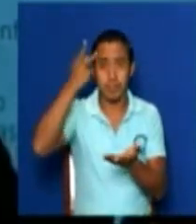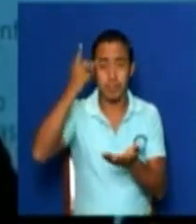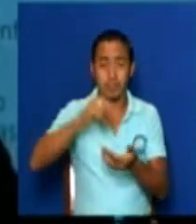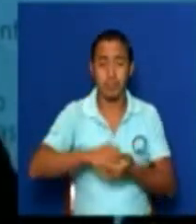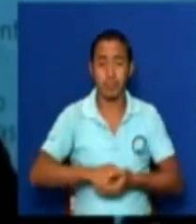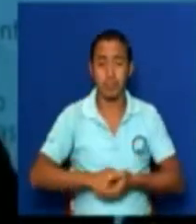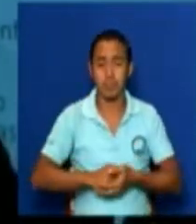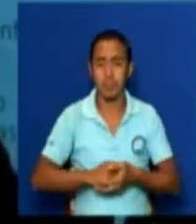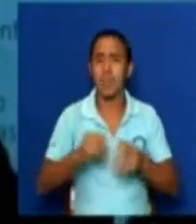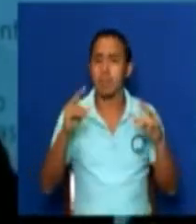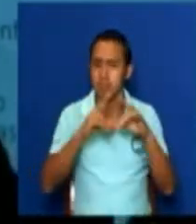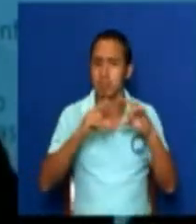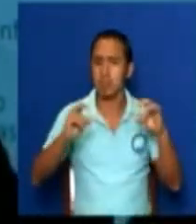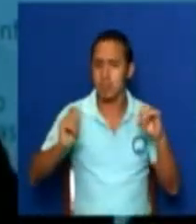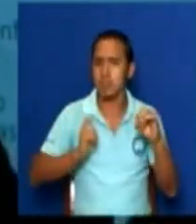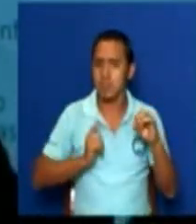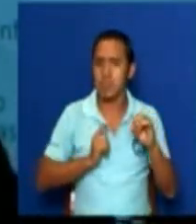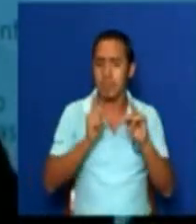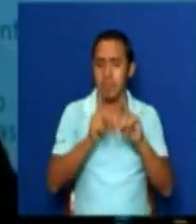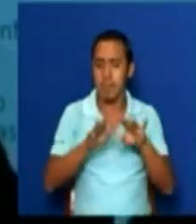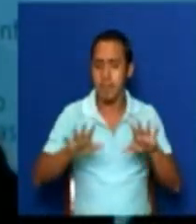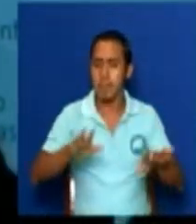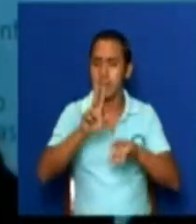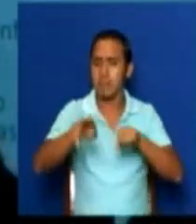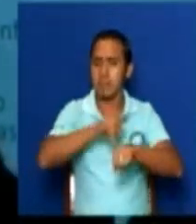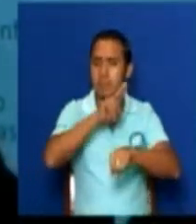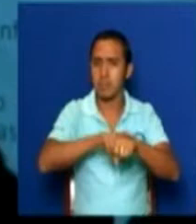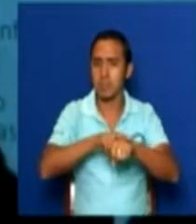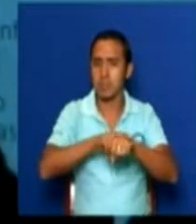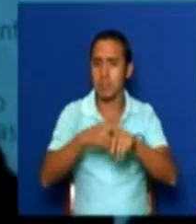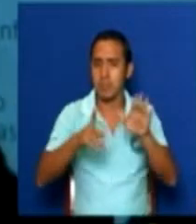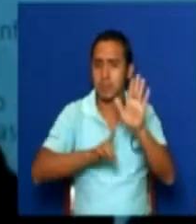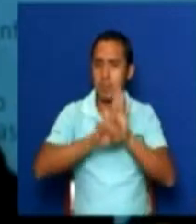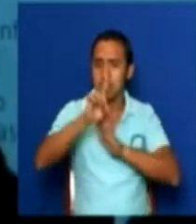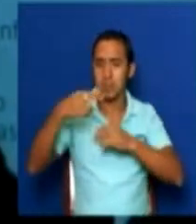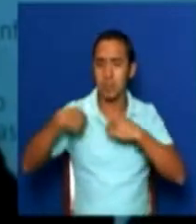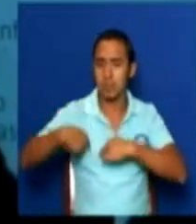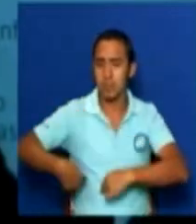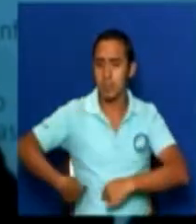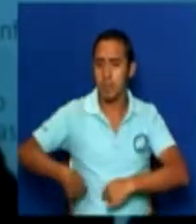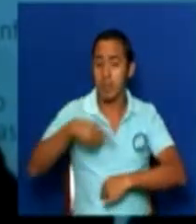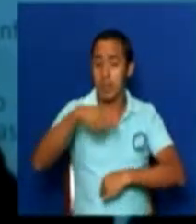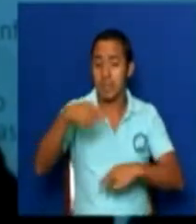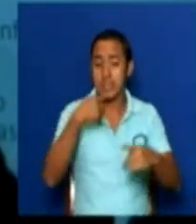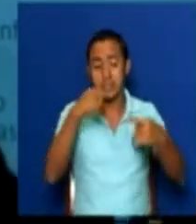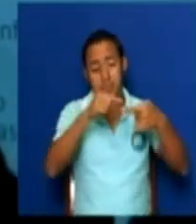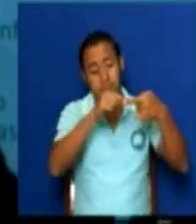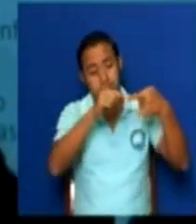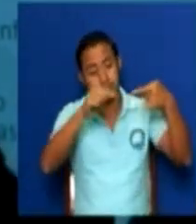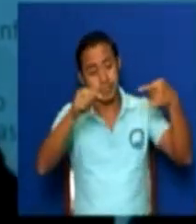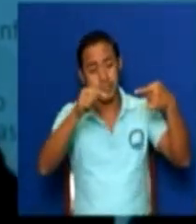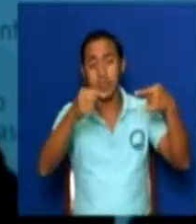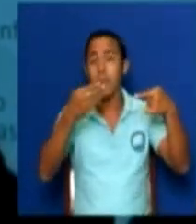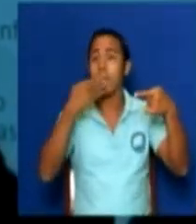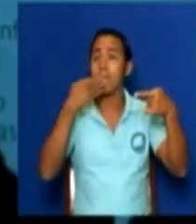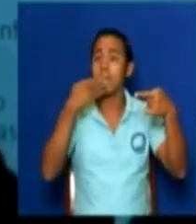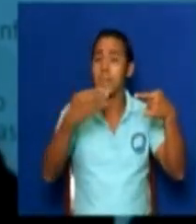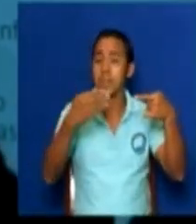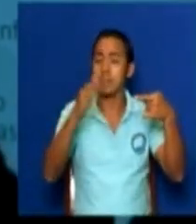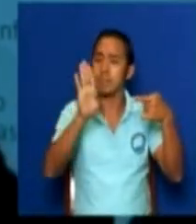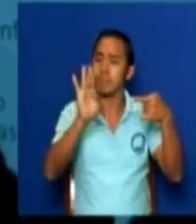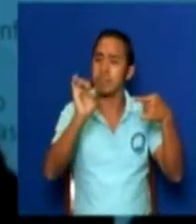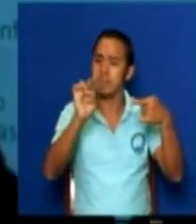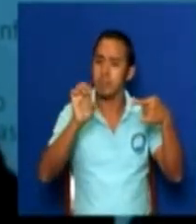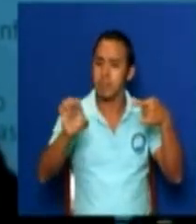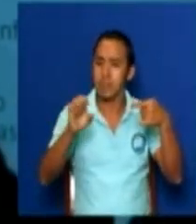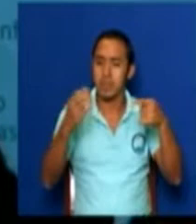Nicaragua posee un Plan Nacional de Desarrollo Humano, donde uno de los lineamientos es el bien común